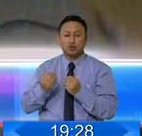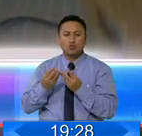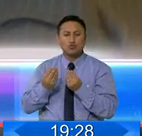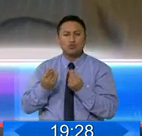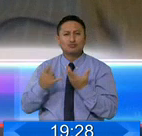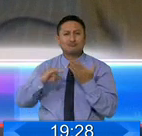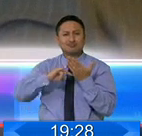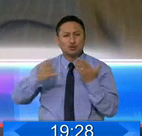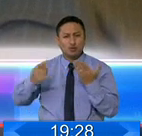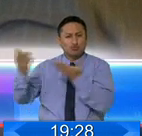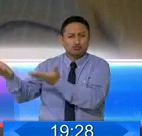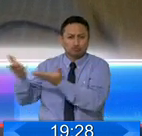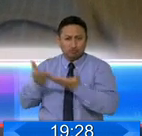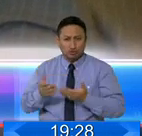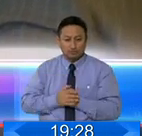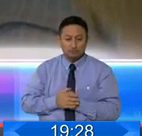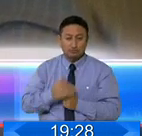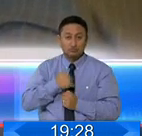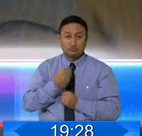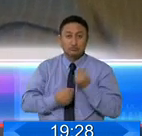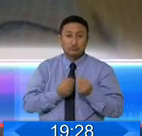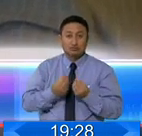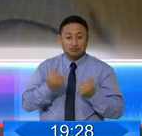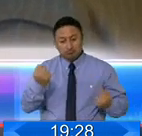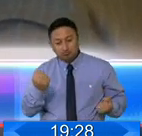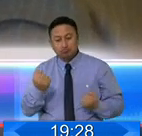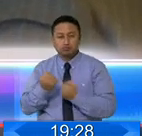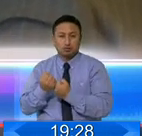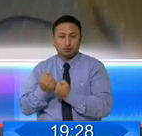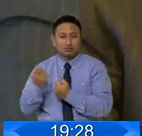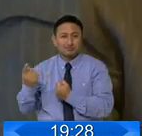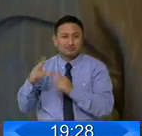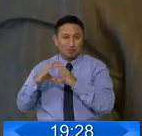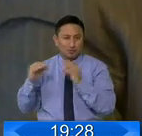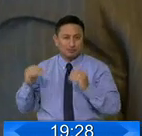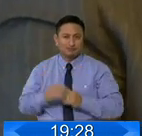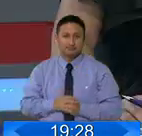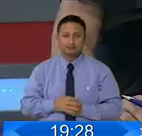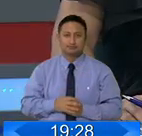tecnología y nosotros pues somos complementarios con Japón.